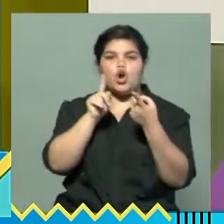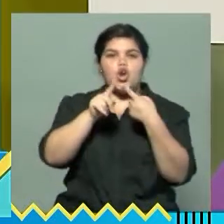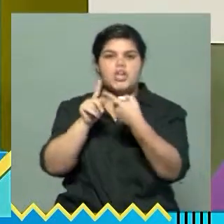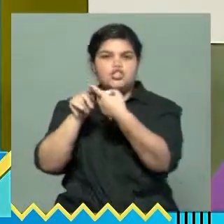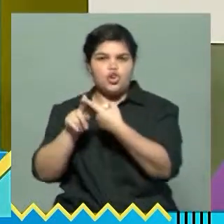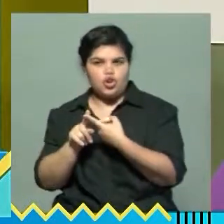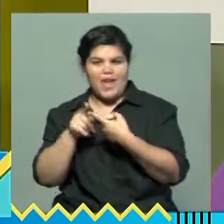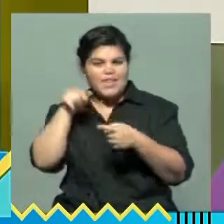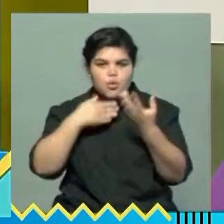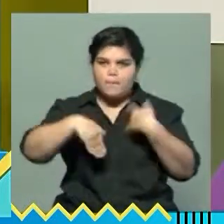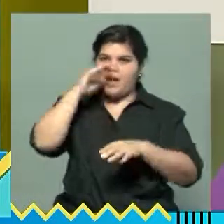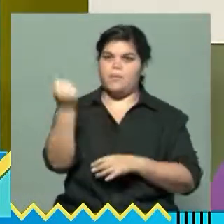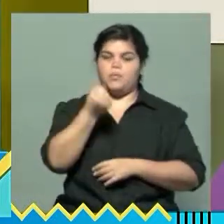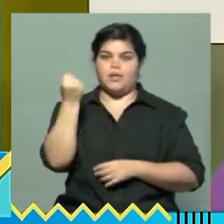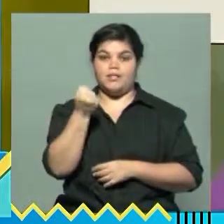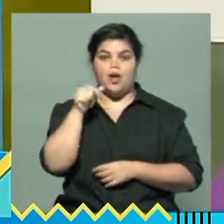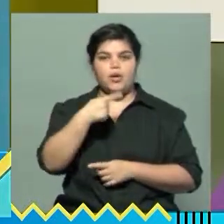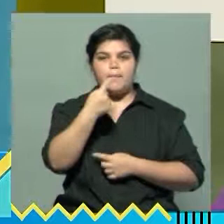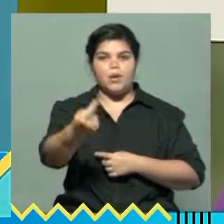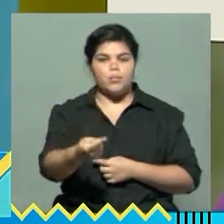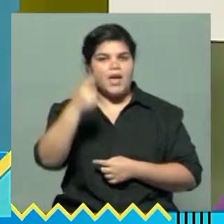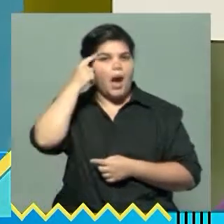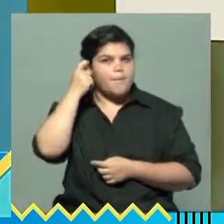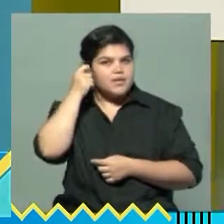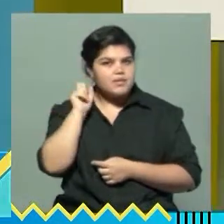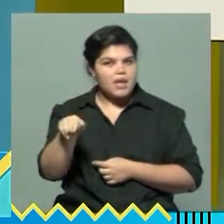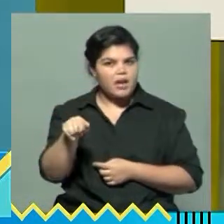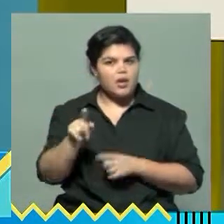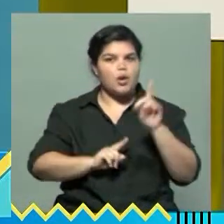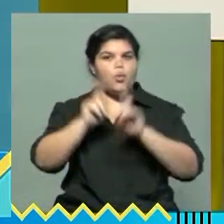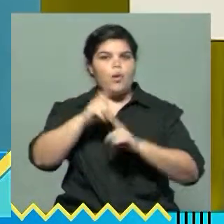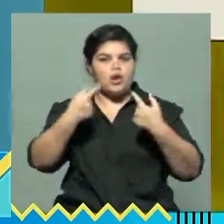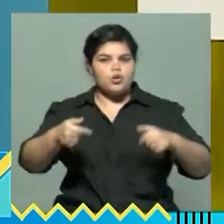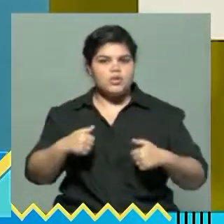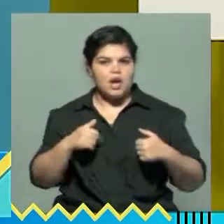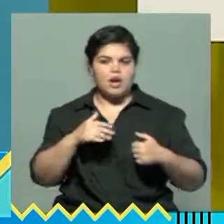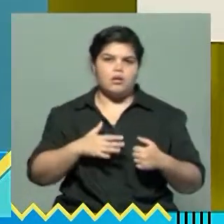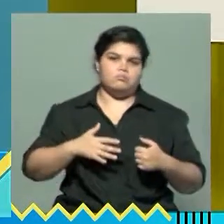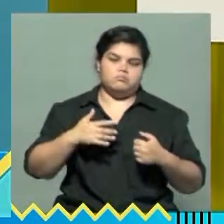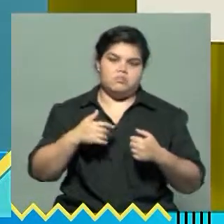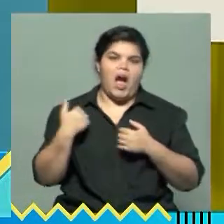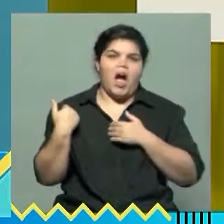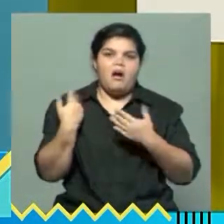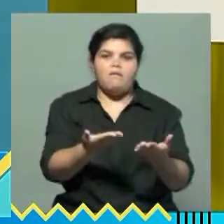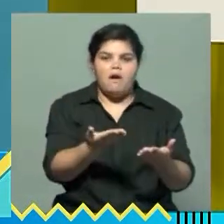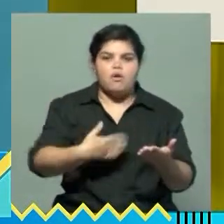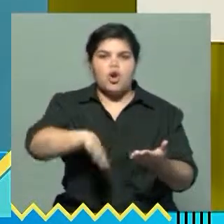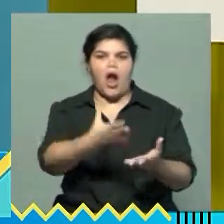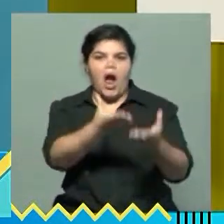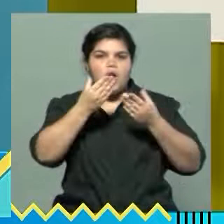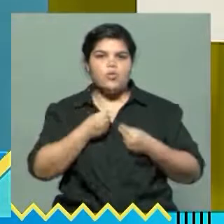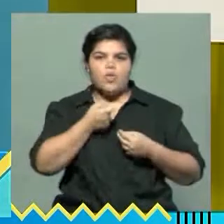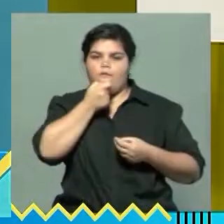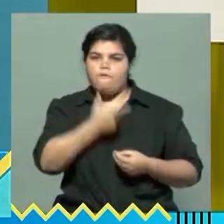cuanto al aprendizaje, ¿cuáles son los factores que favorecen ese aprendizaje y esa eficacia en las conexiones, si se